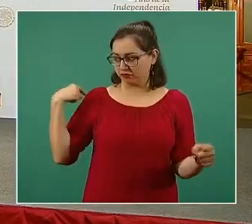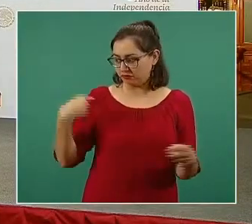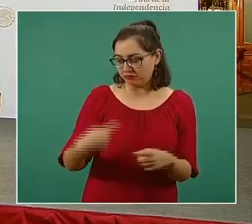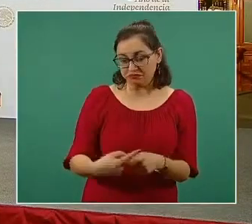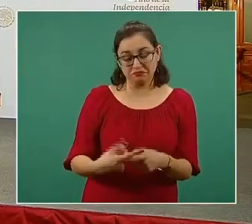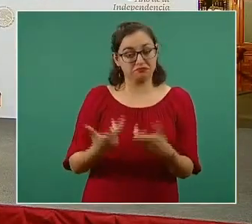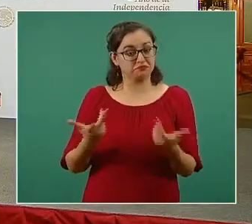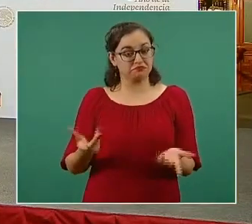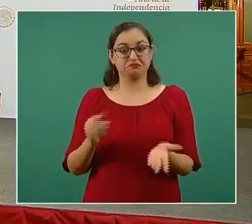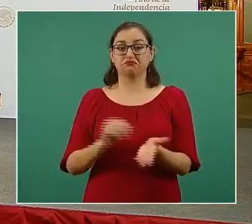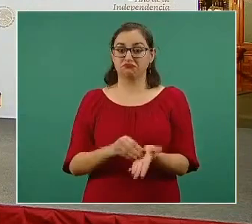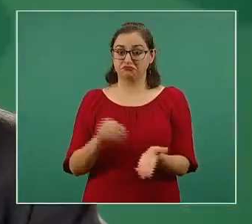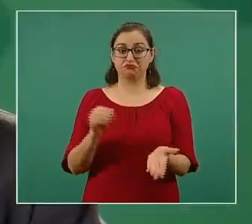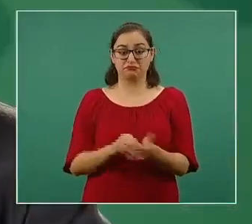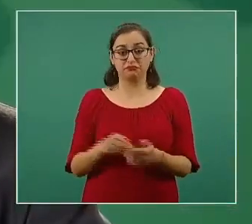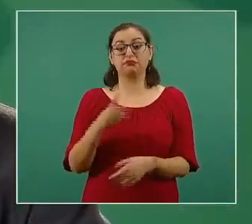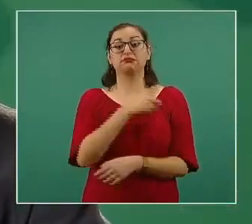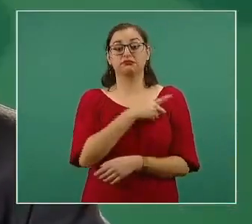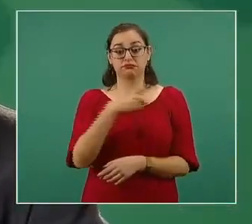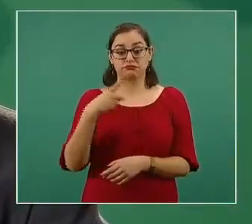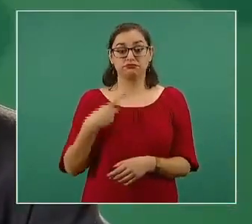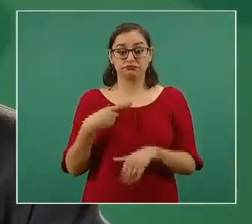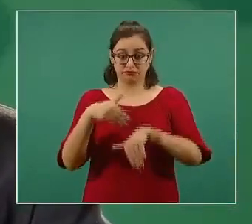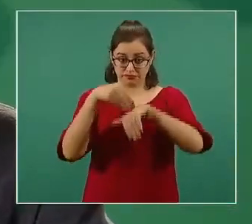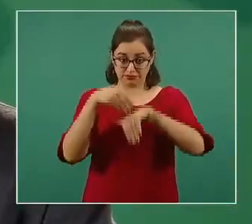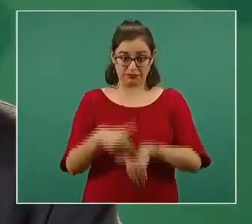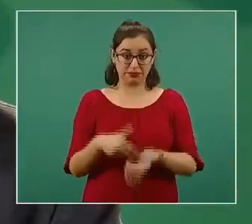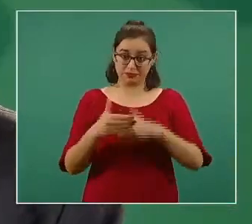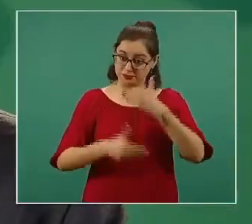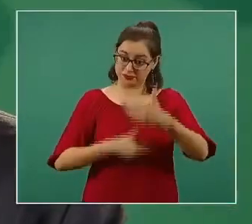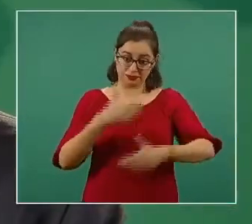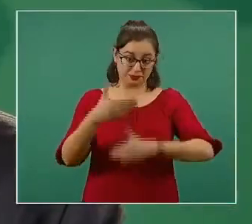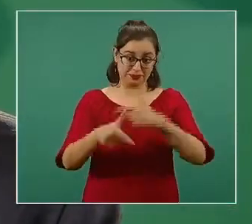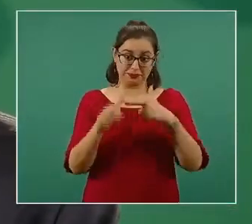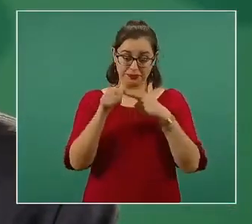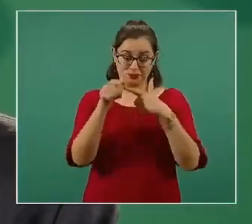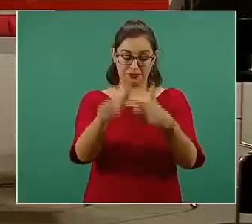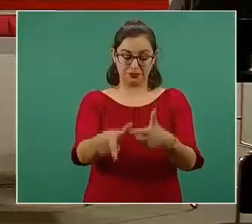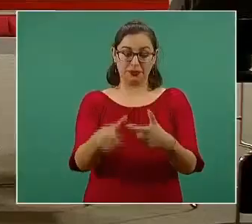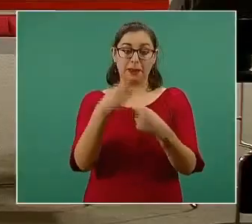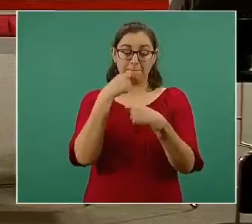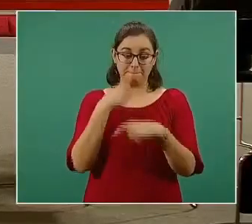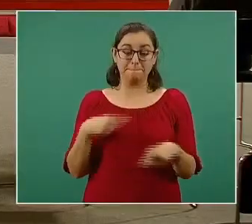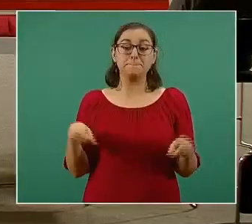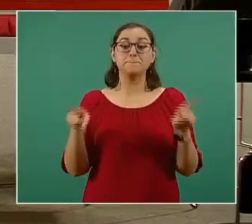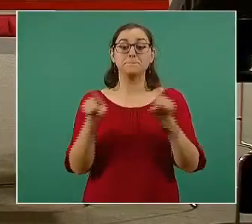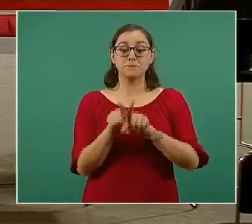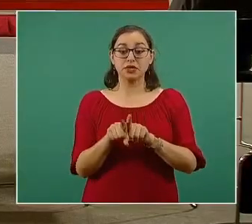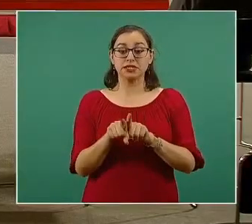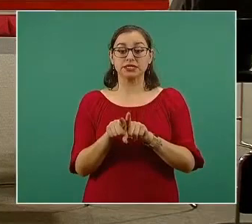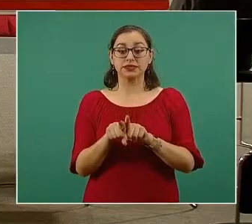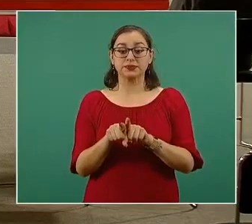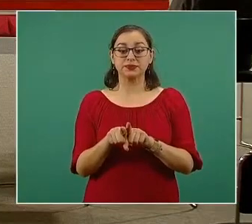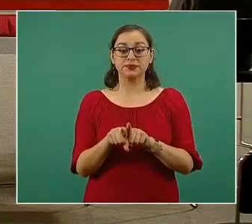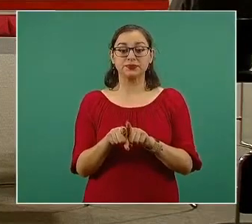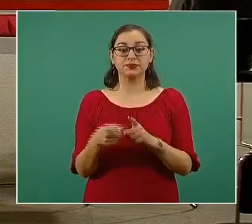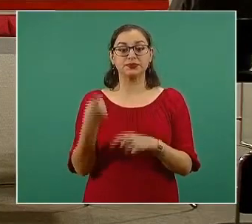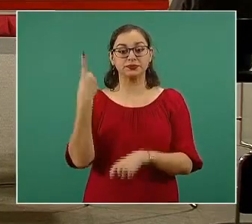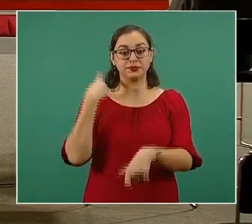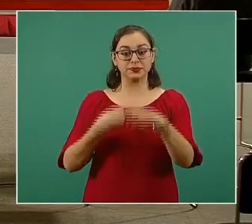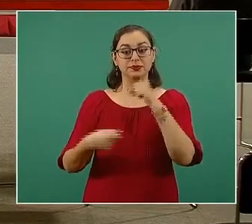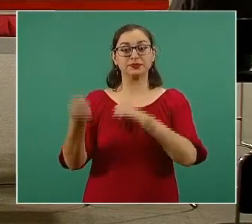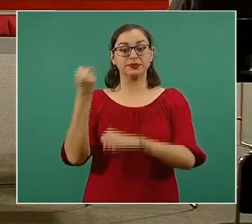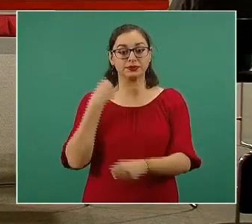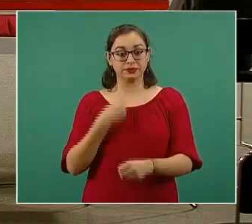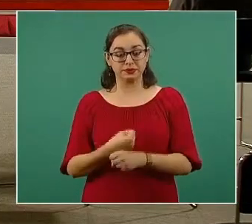vigentes y que siguen vigentes mientras continúe la epidemia. Desde luego, a partir de finales del año pasado,